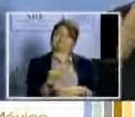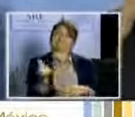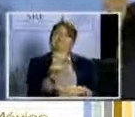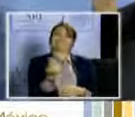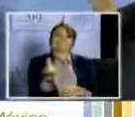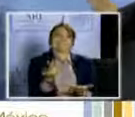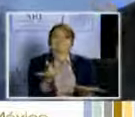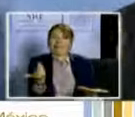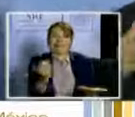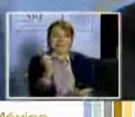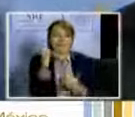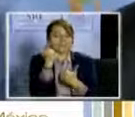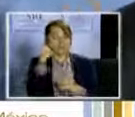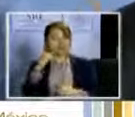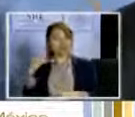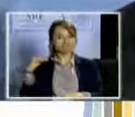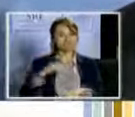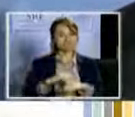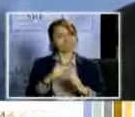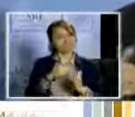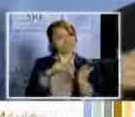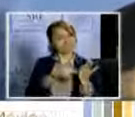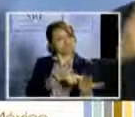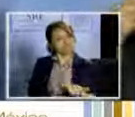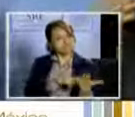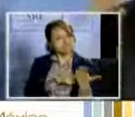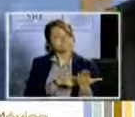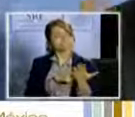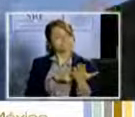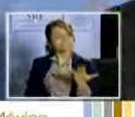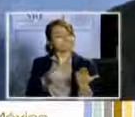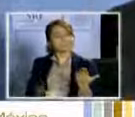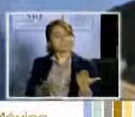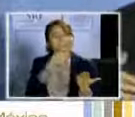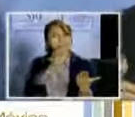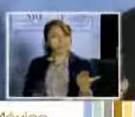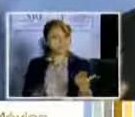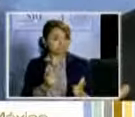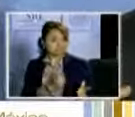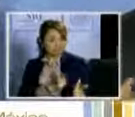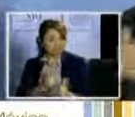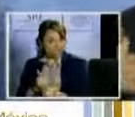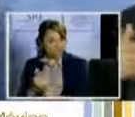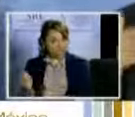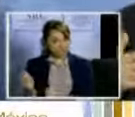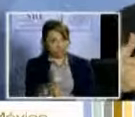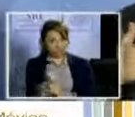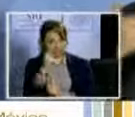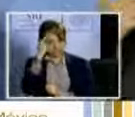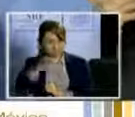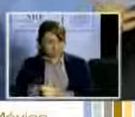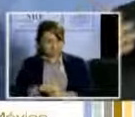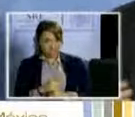impedir que armas que puedan ser utilizadas, ya sea para violar derechos humanos o